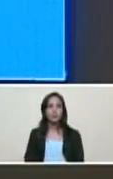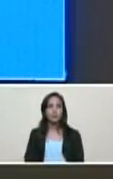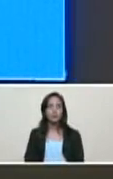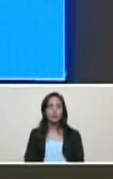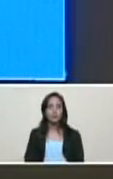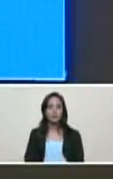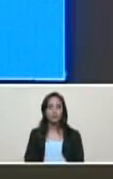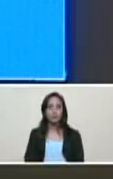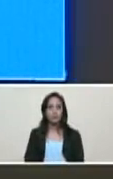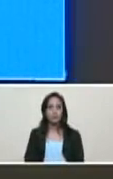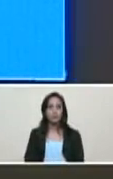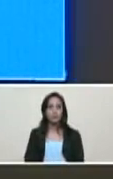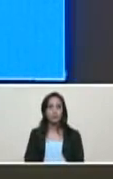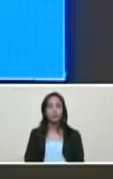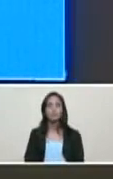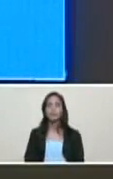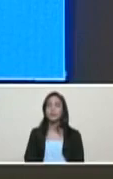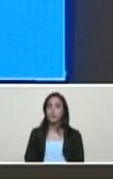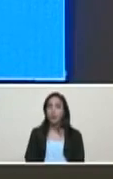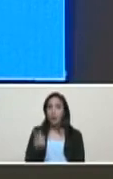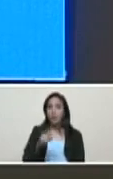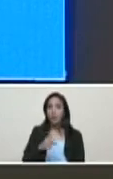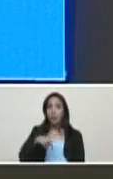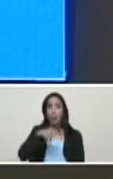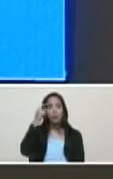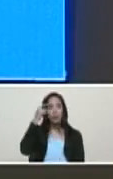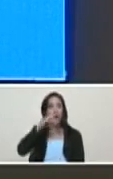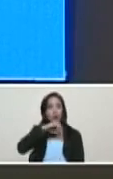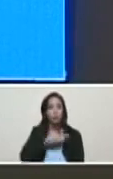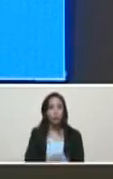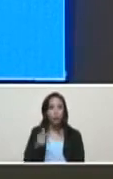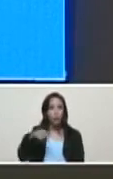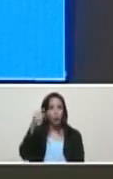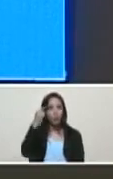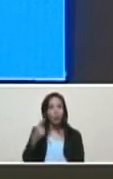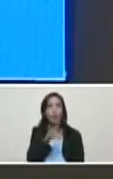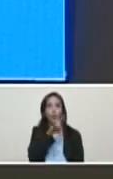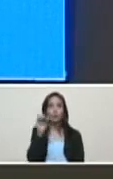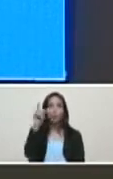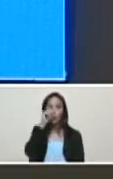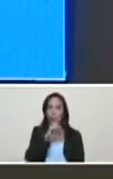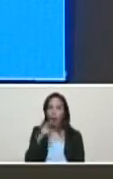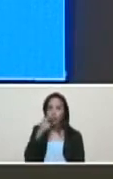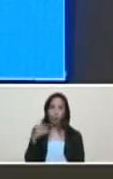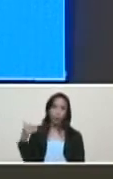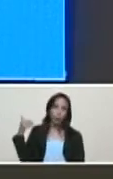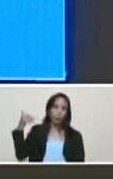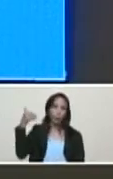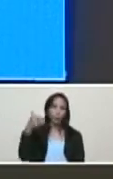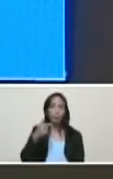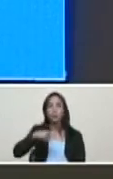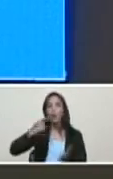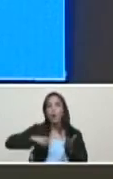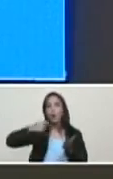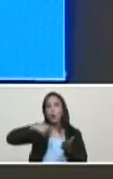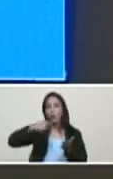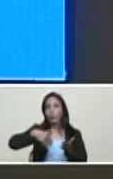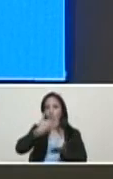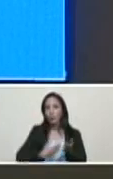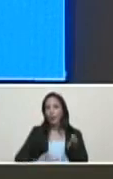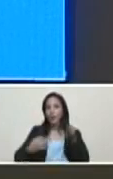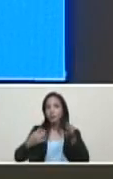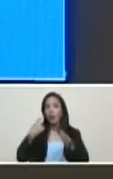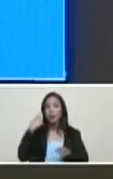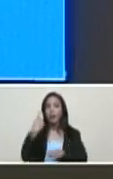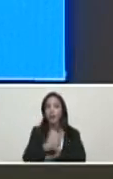para dejar marcado esta fecha de los 200 años, quiero firmar un decreto por